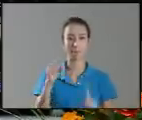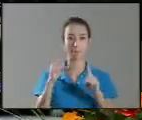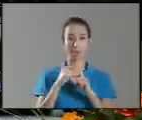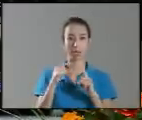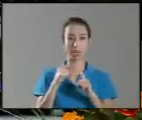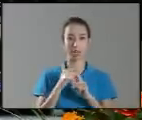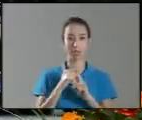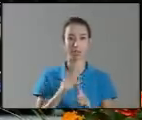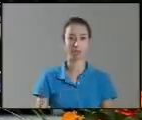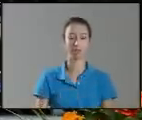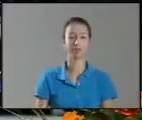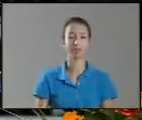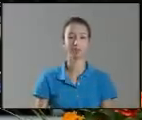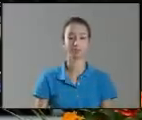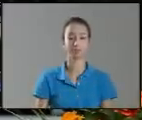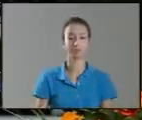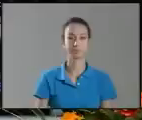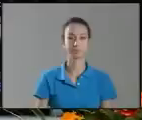Voy a finalizar.